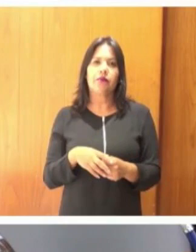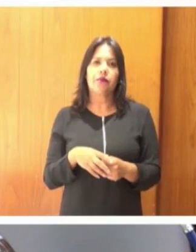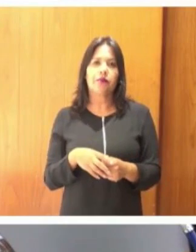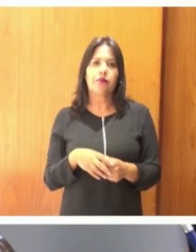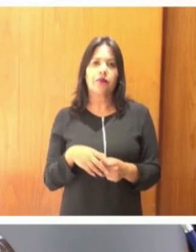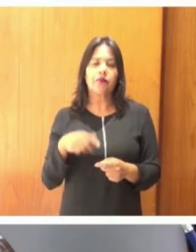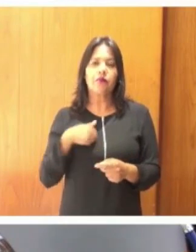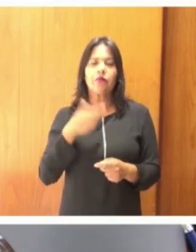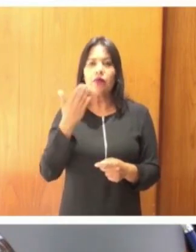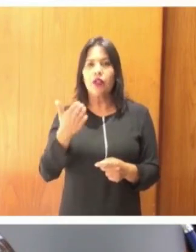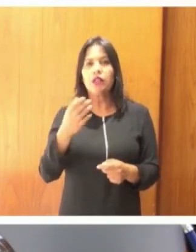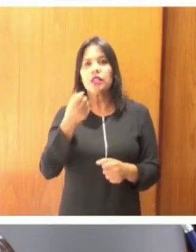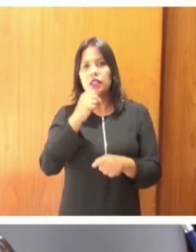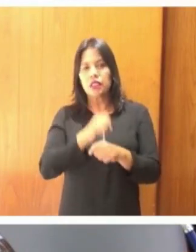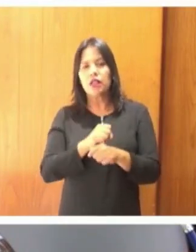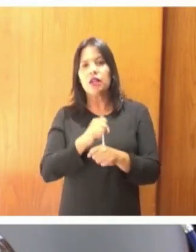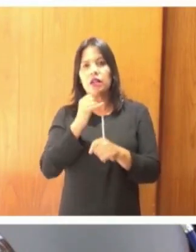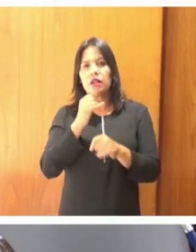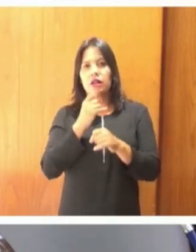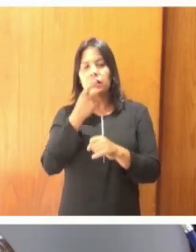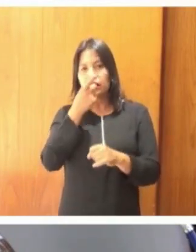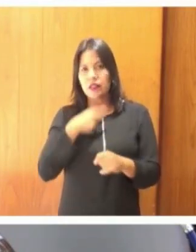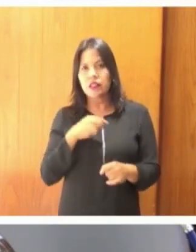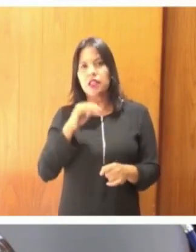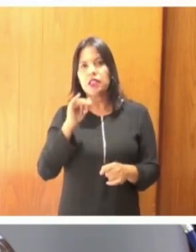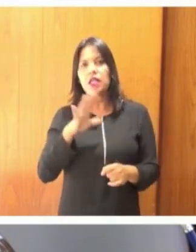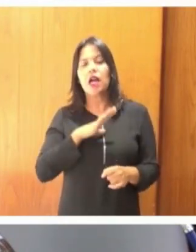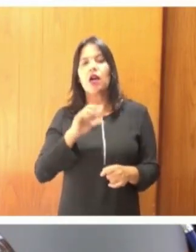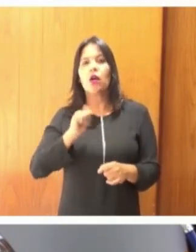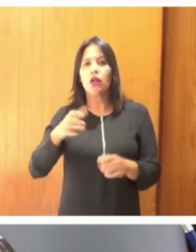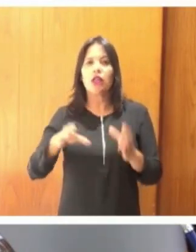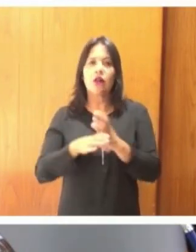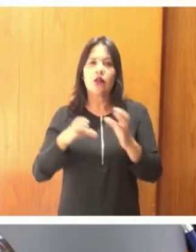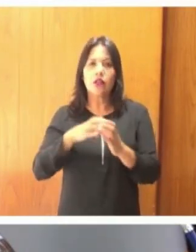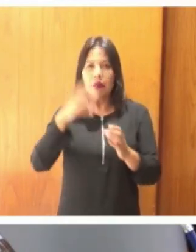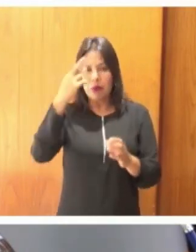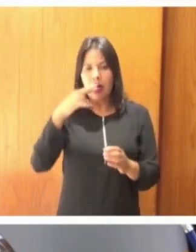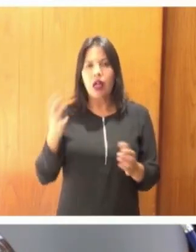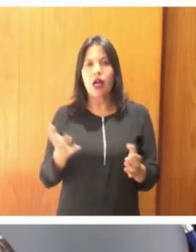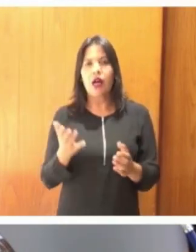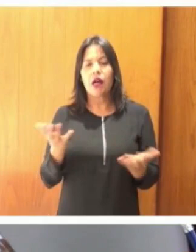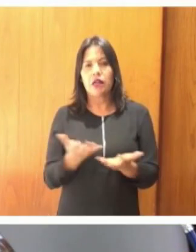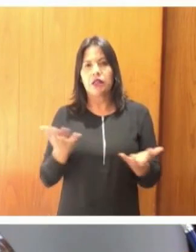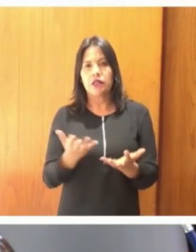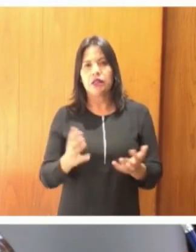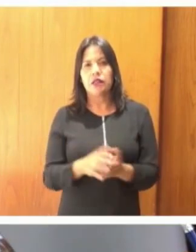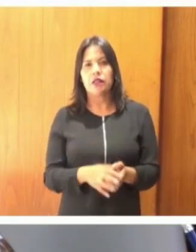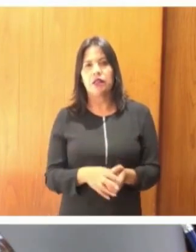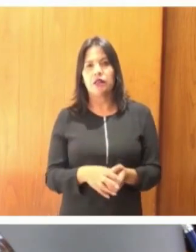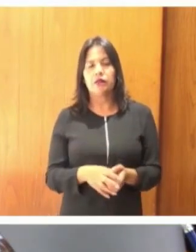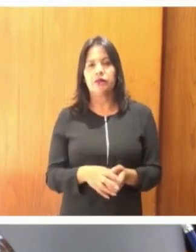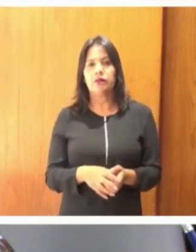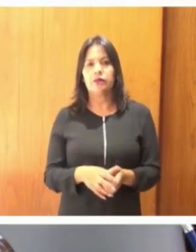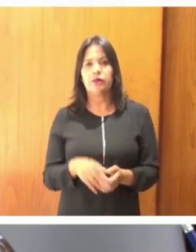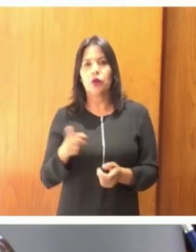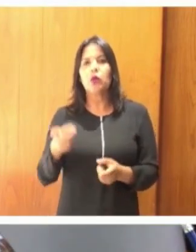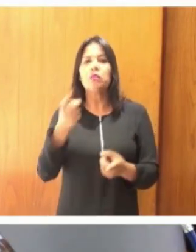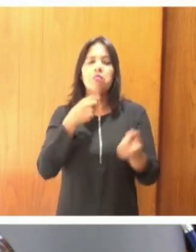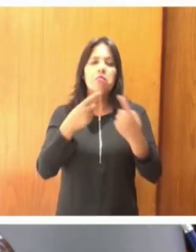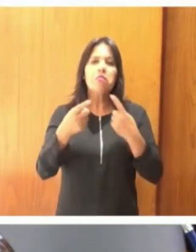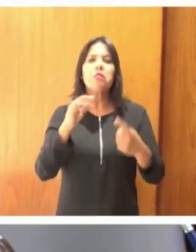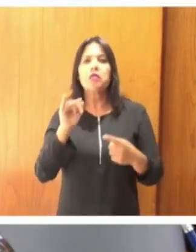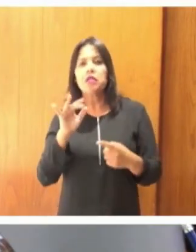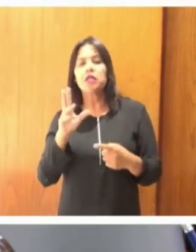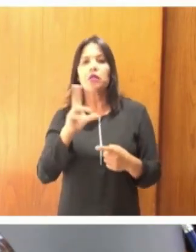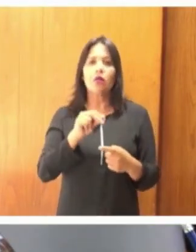pido al secretario nos informe si existen proyectos de resolución separados para sus comentarios y discusión en lo particular